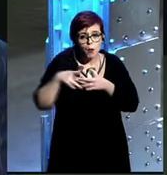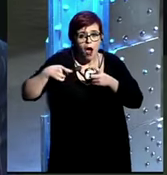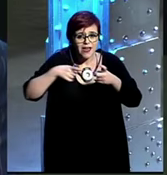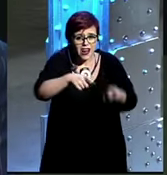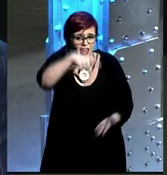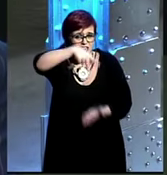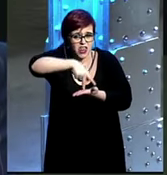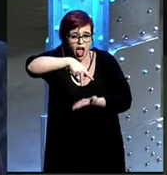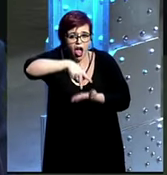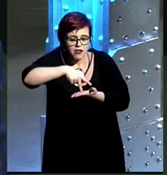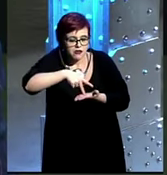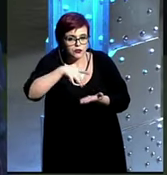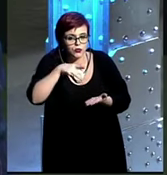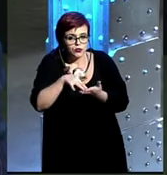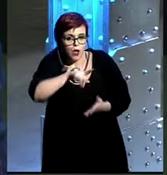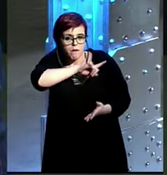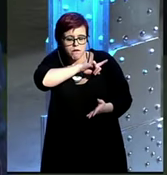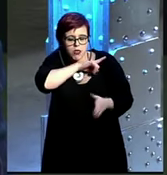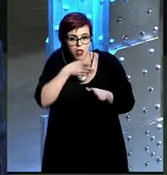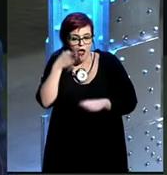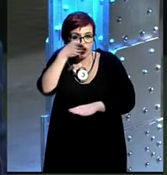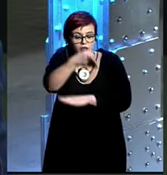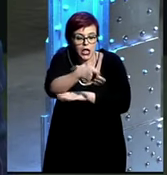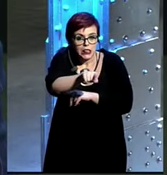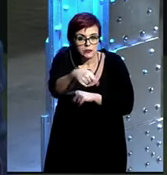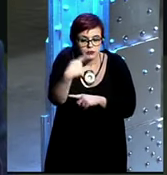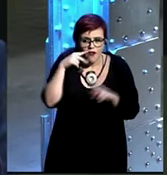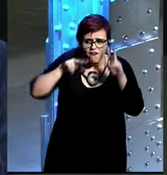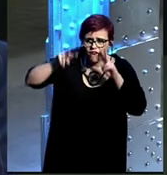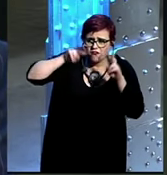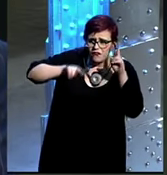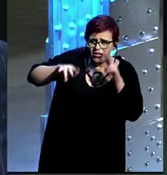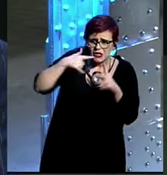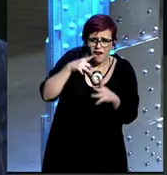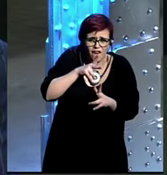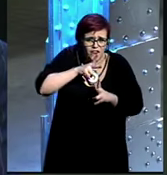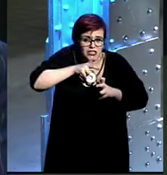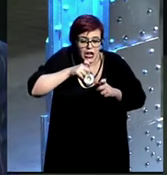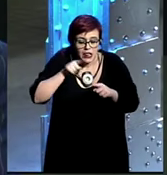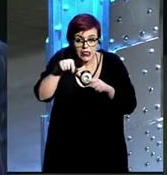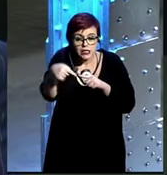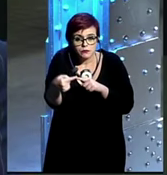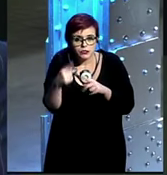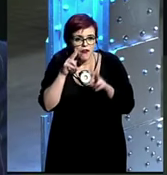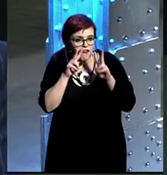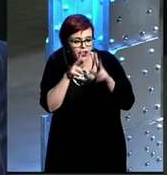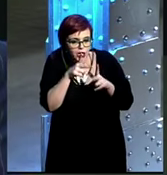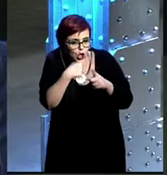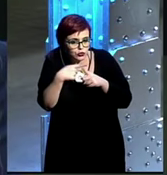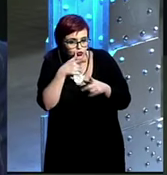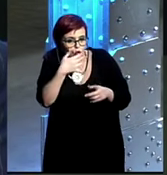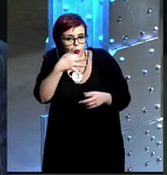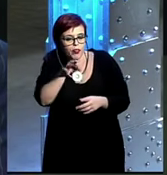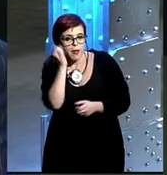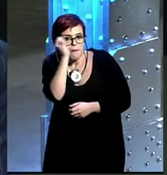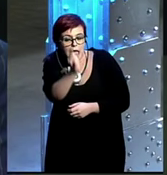Irak, visualizaste cosas horrorosas, tuviste que matar a gente y cuando volviste estabas tan desvitalizado que no